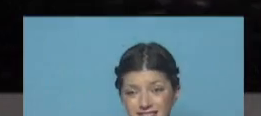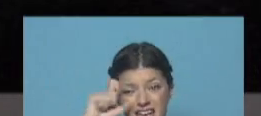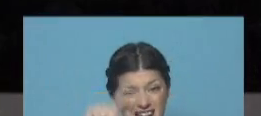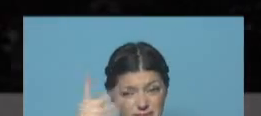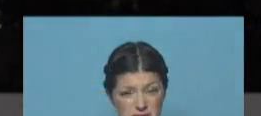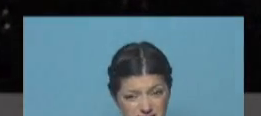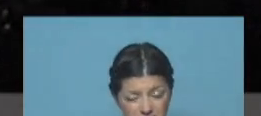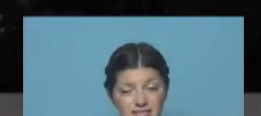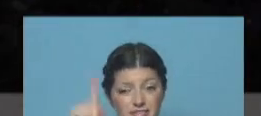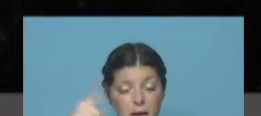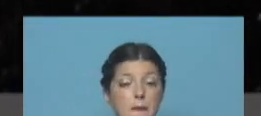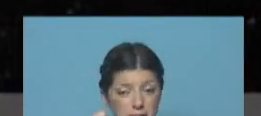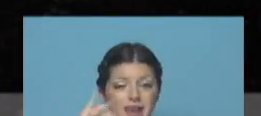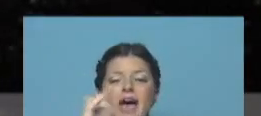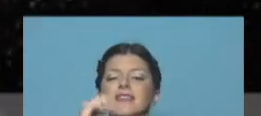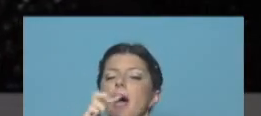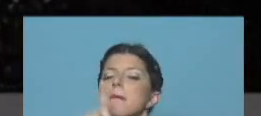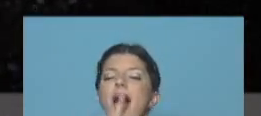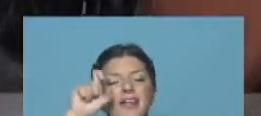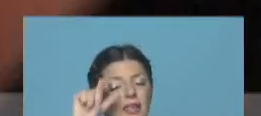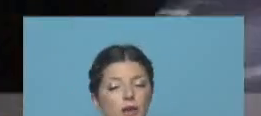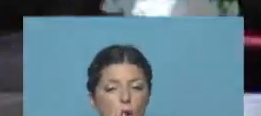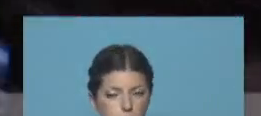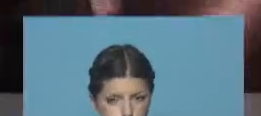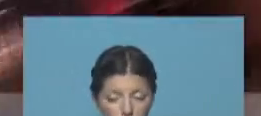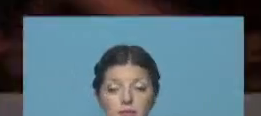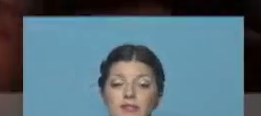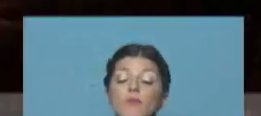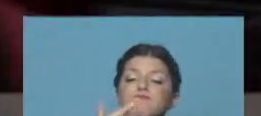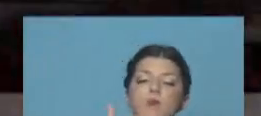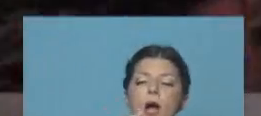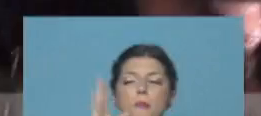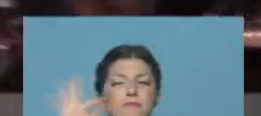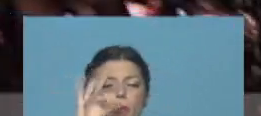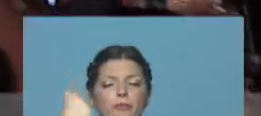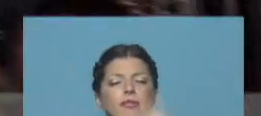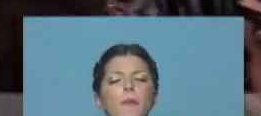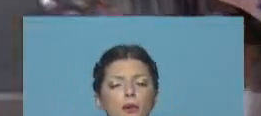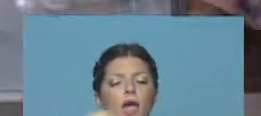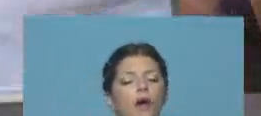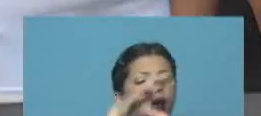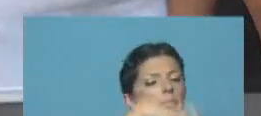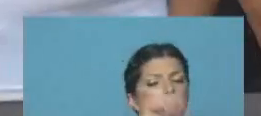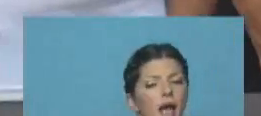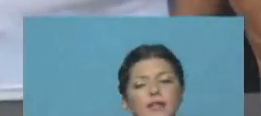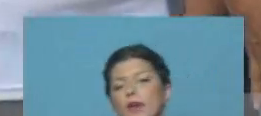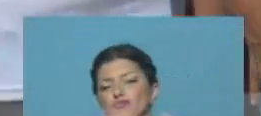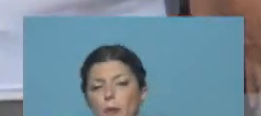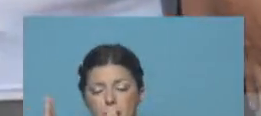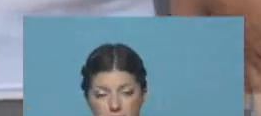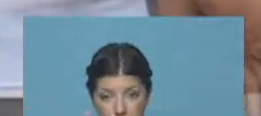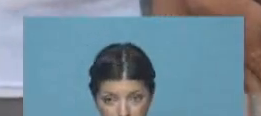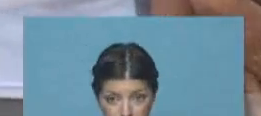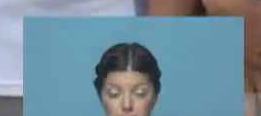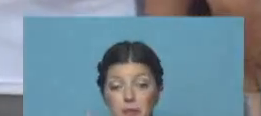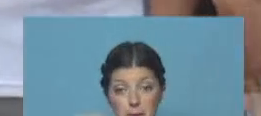José Luis Rodríguez Zapatero, permanecen en el terreno de las conjeturas, sobre todo teniendo en cuenta que el propio Diosdado Cabello,